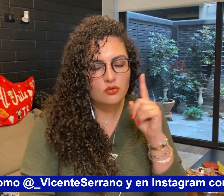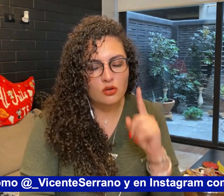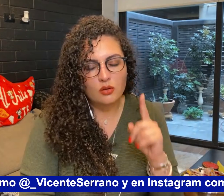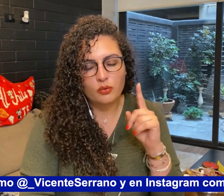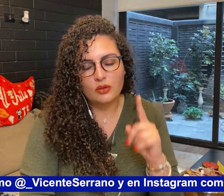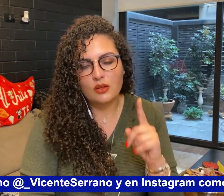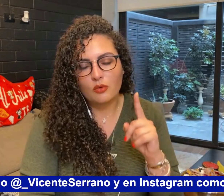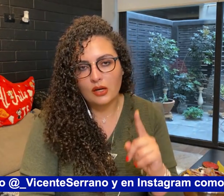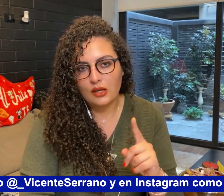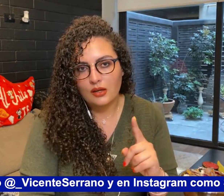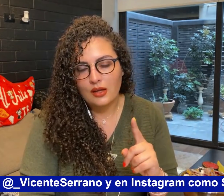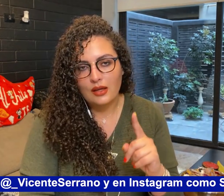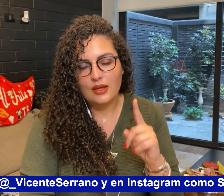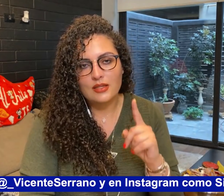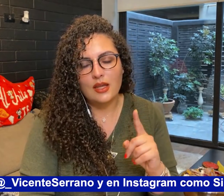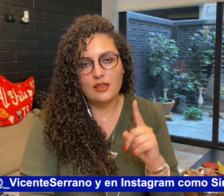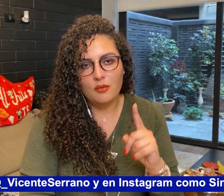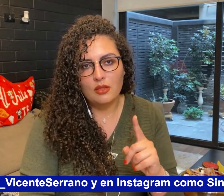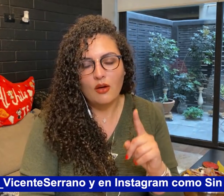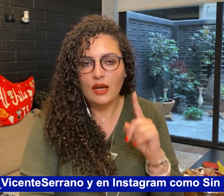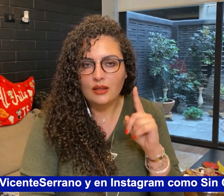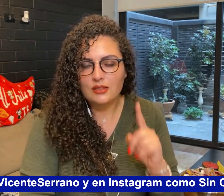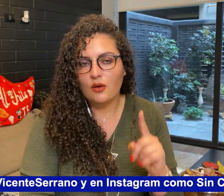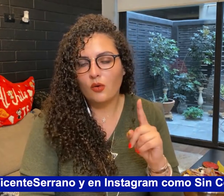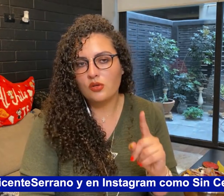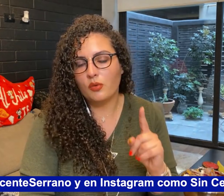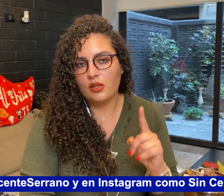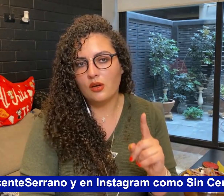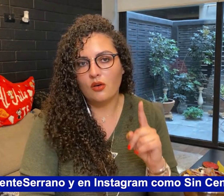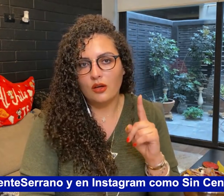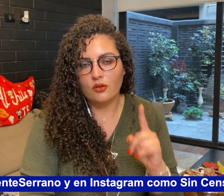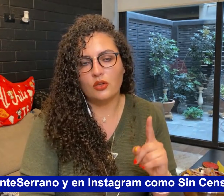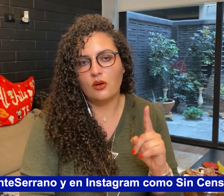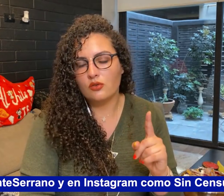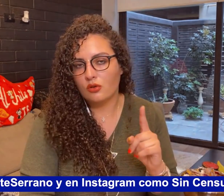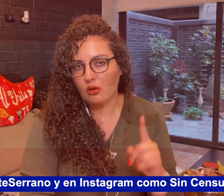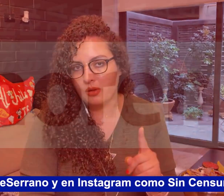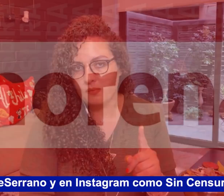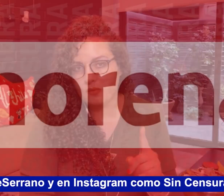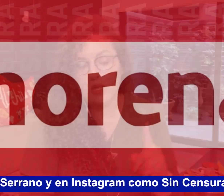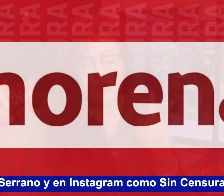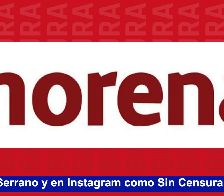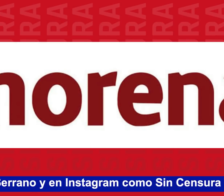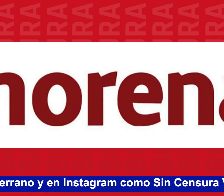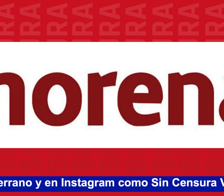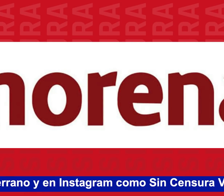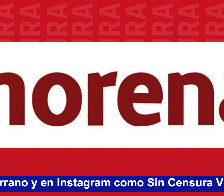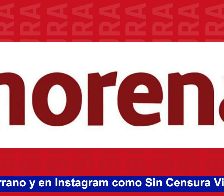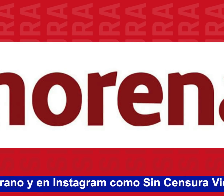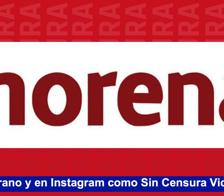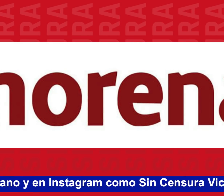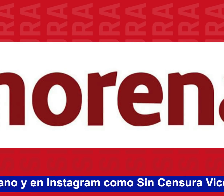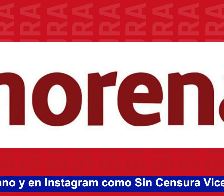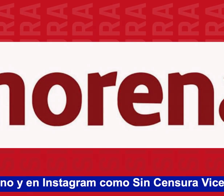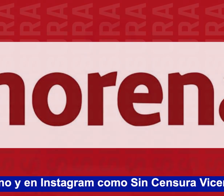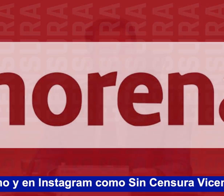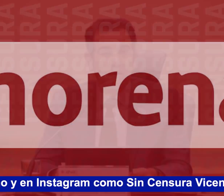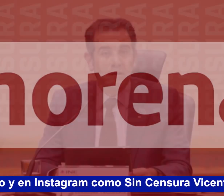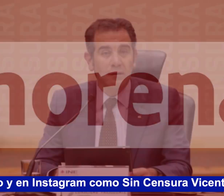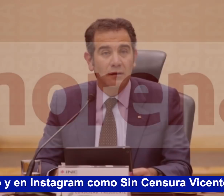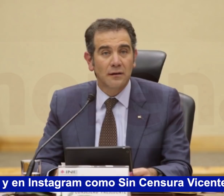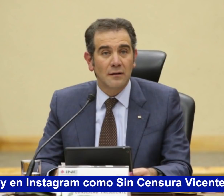atrevido, no hay un solo diputado de Morena que se haya atrevido a iniciar un juicio político en contra de Lorenzo Córdoba, ni en contra del INE, ni en contra de Ciro